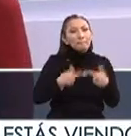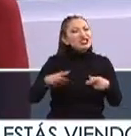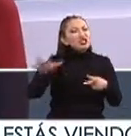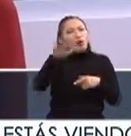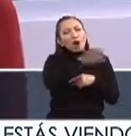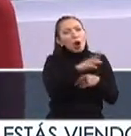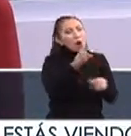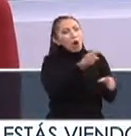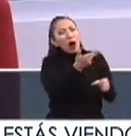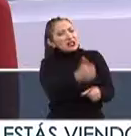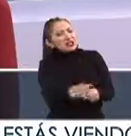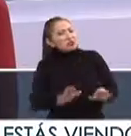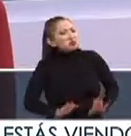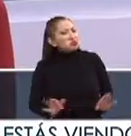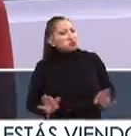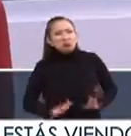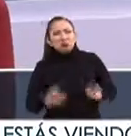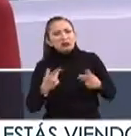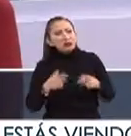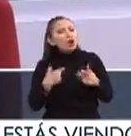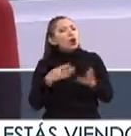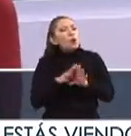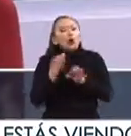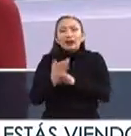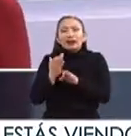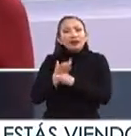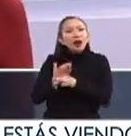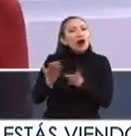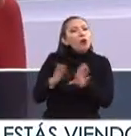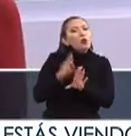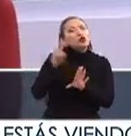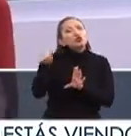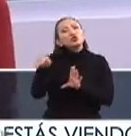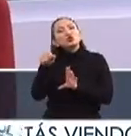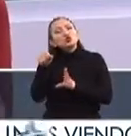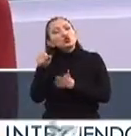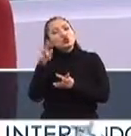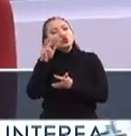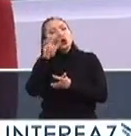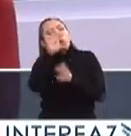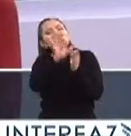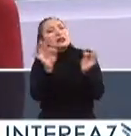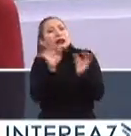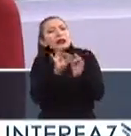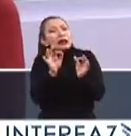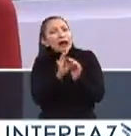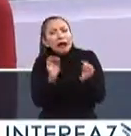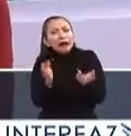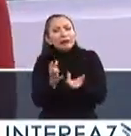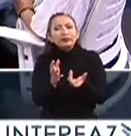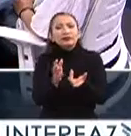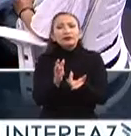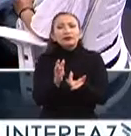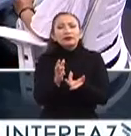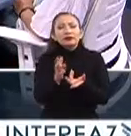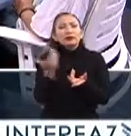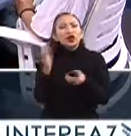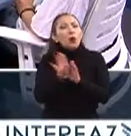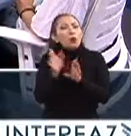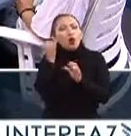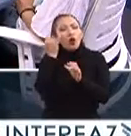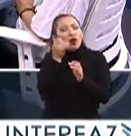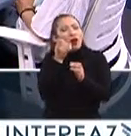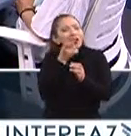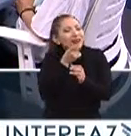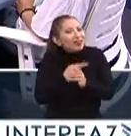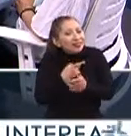sociedad mexicana? ¿Y cómo es en la actualidad? ¿Cómo lo podrías describir y pues darnos una